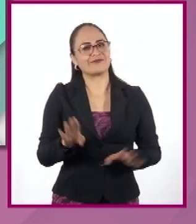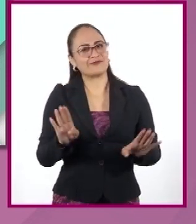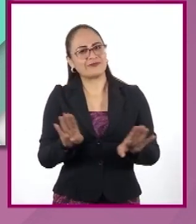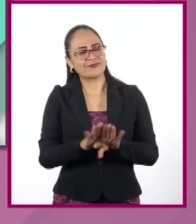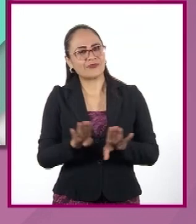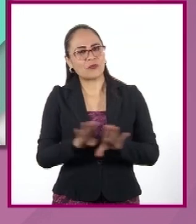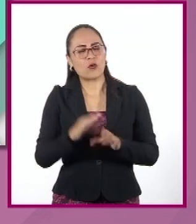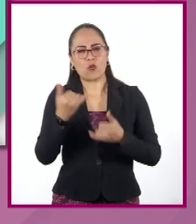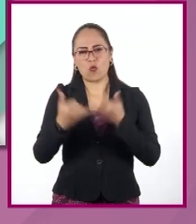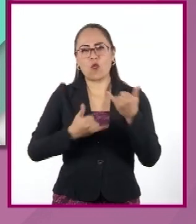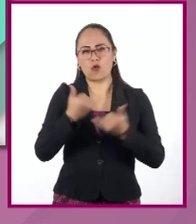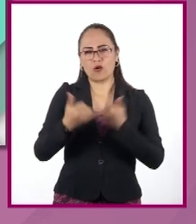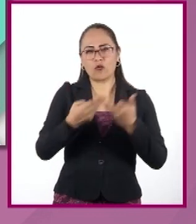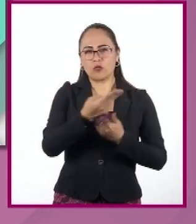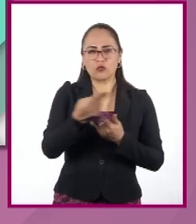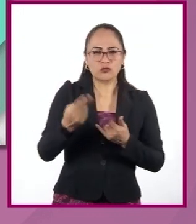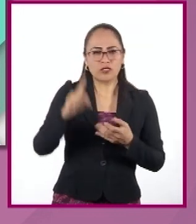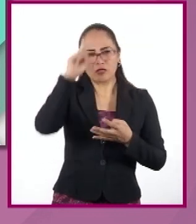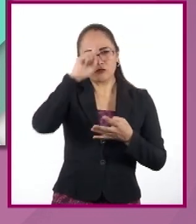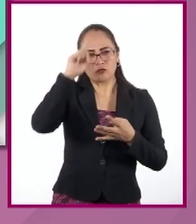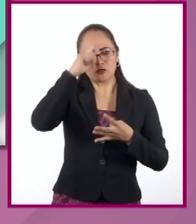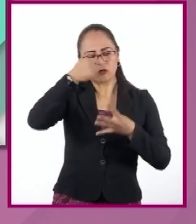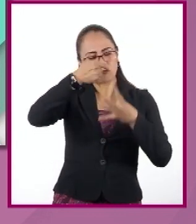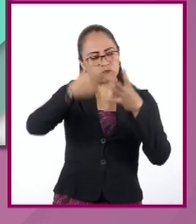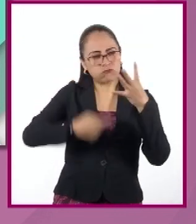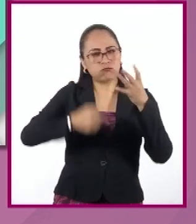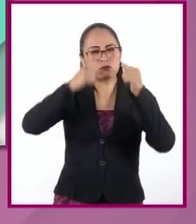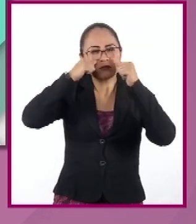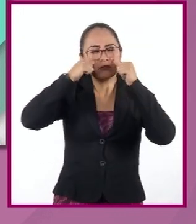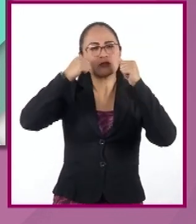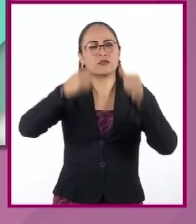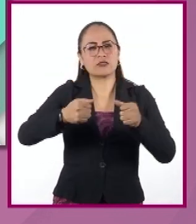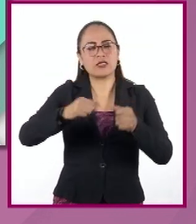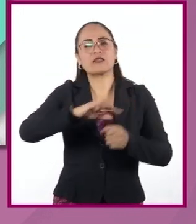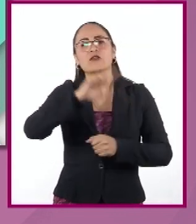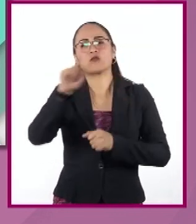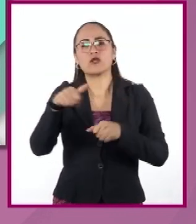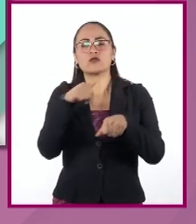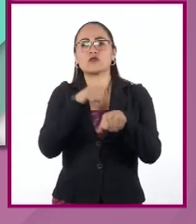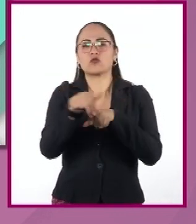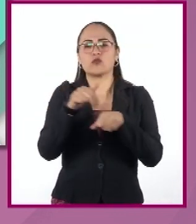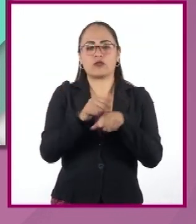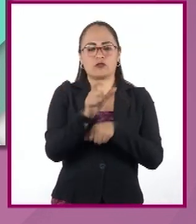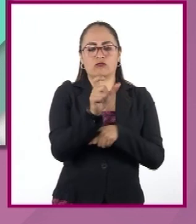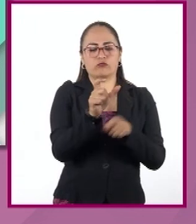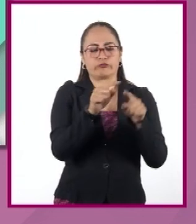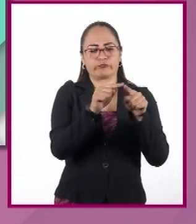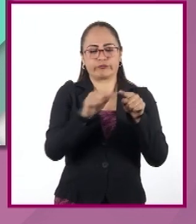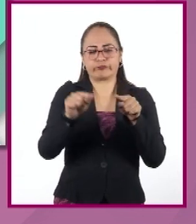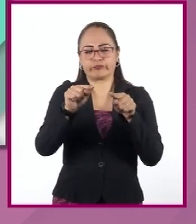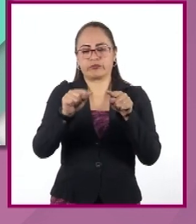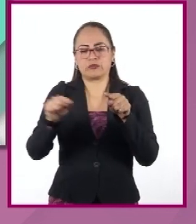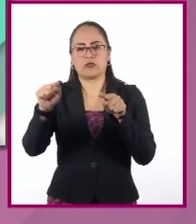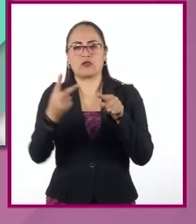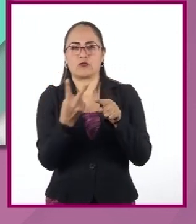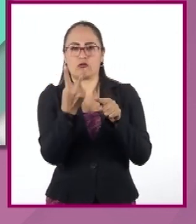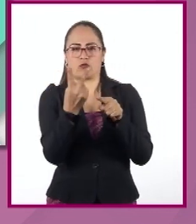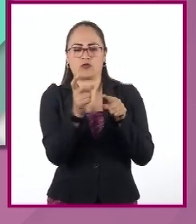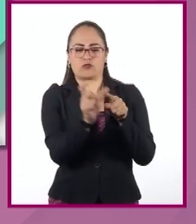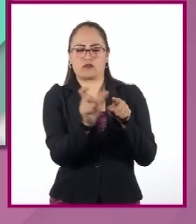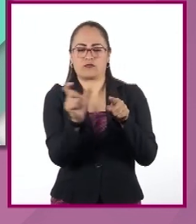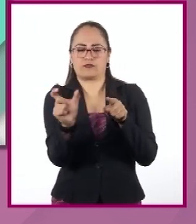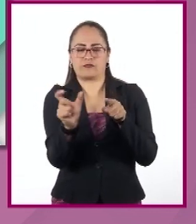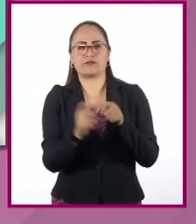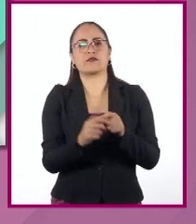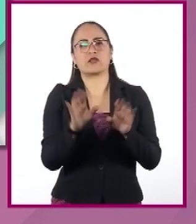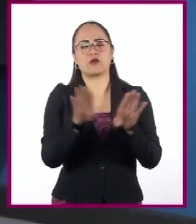si siguieron correctamente las instrucciones, obtuvieron un número de 2 dígitos, los cuales se interpretan de la